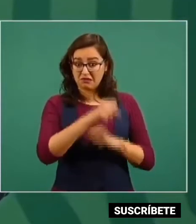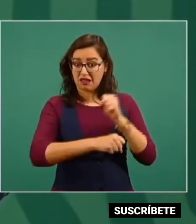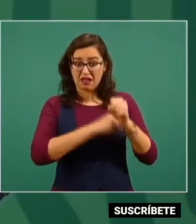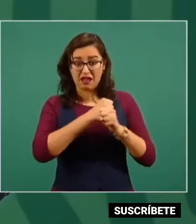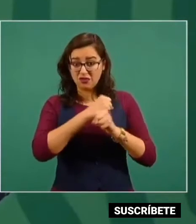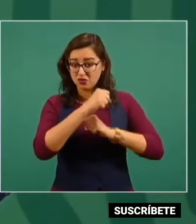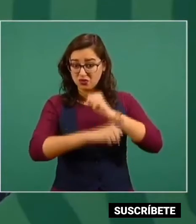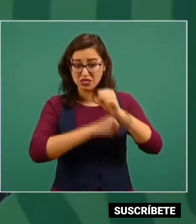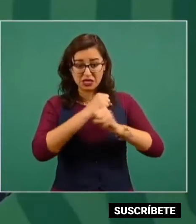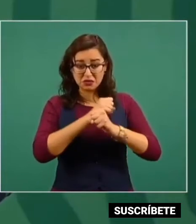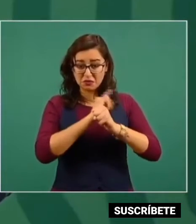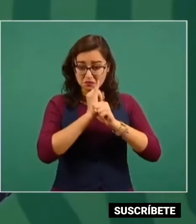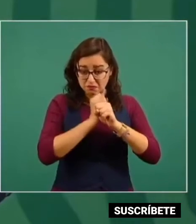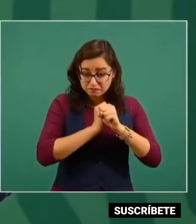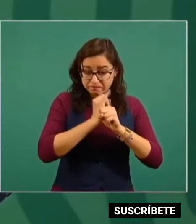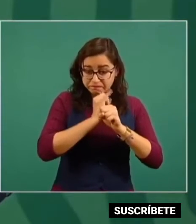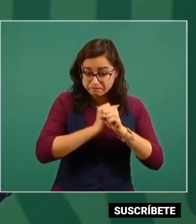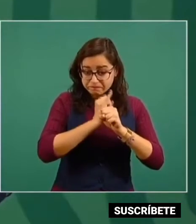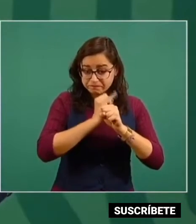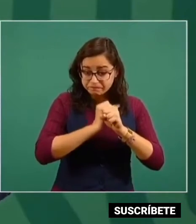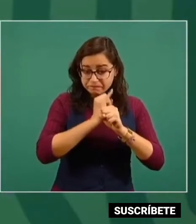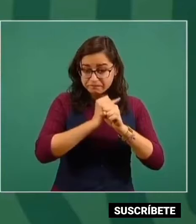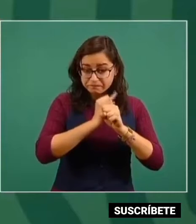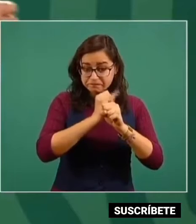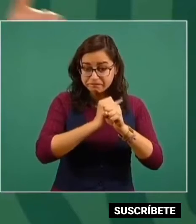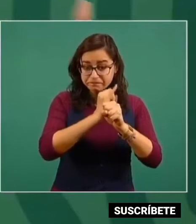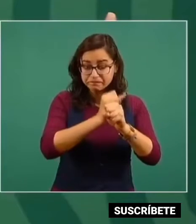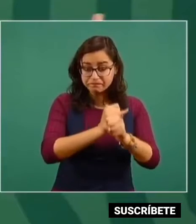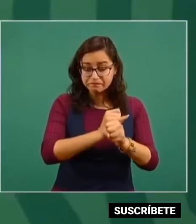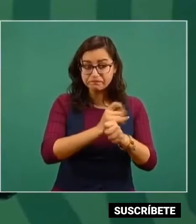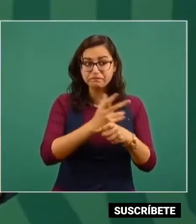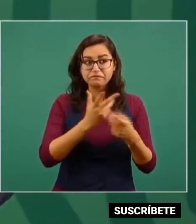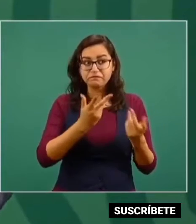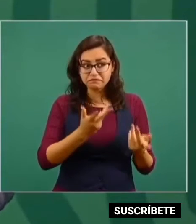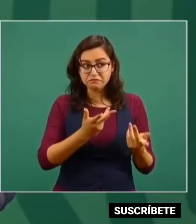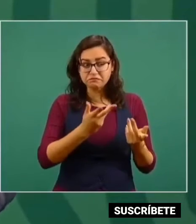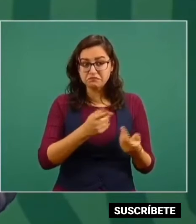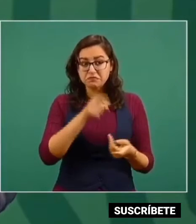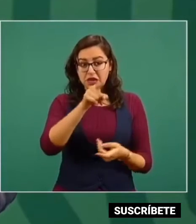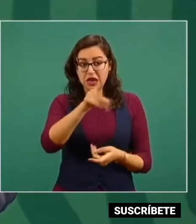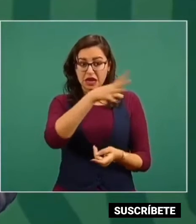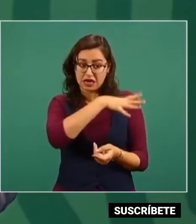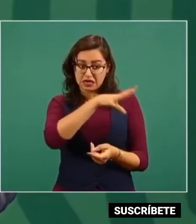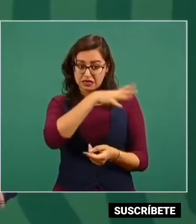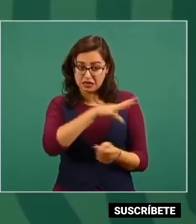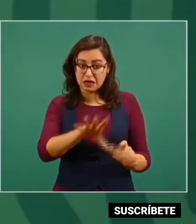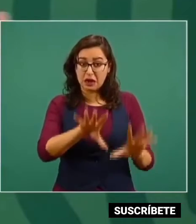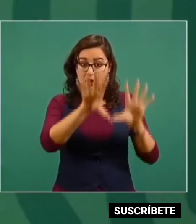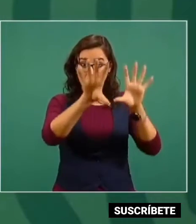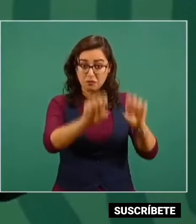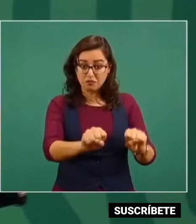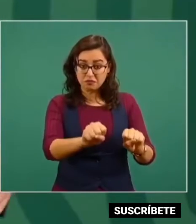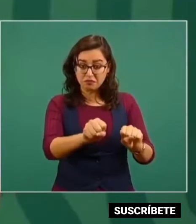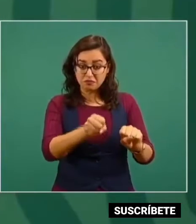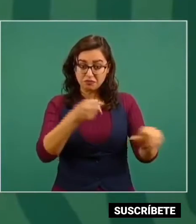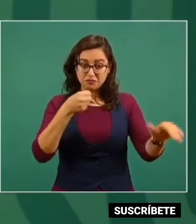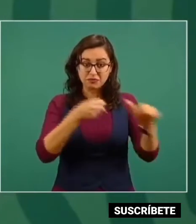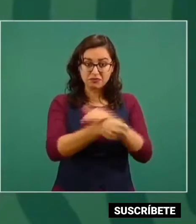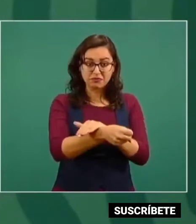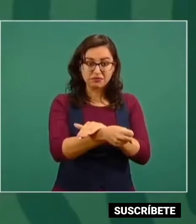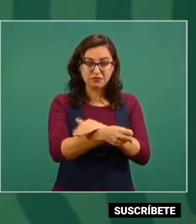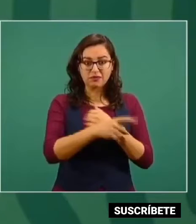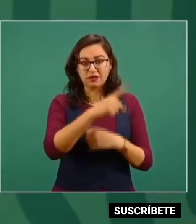detienen al general antes de las elecciones.